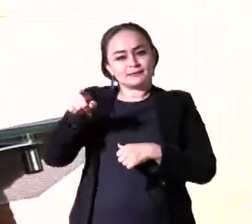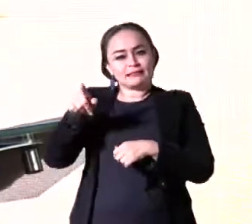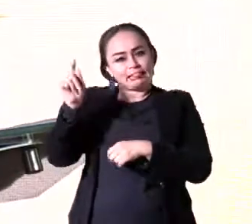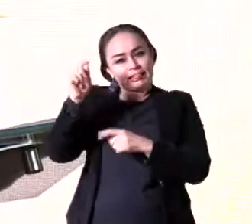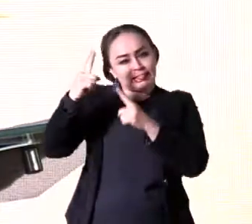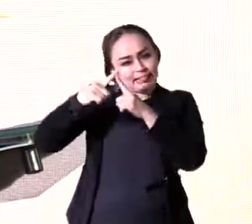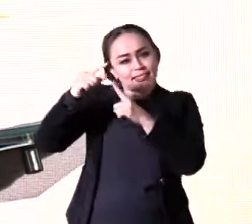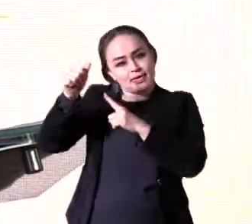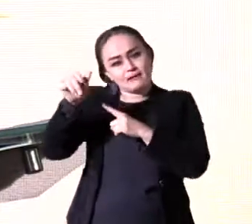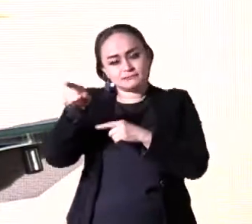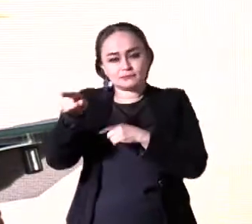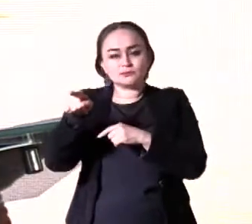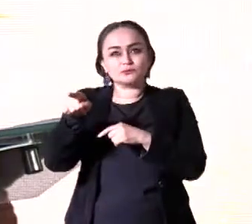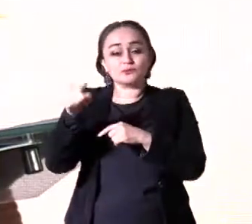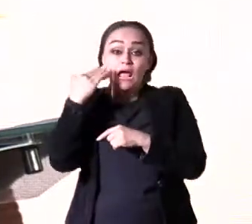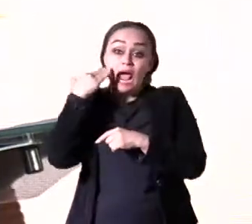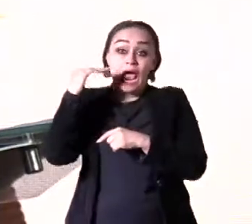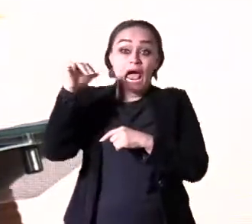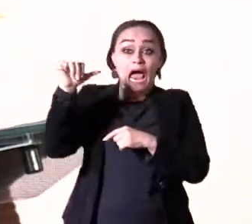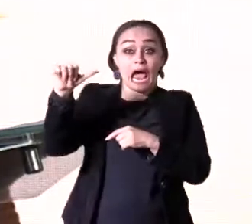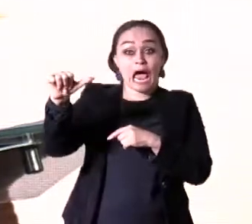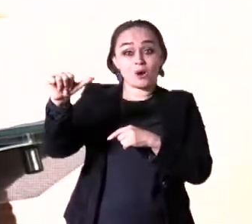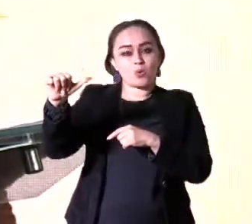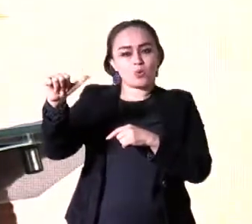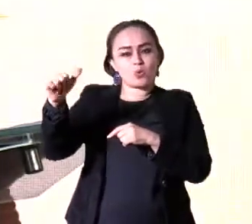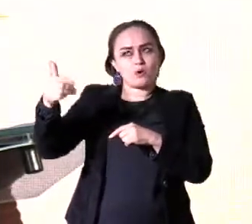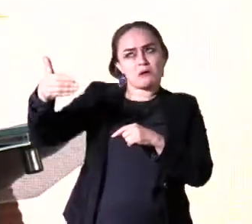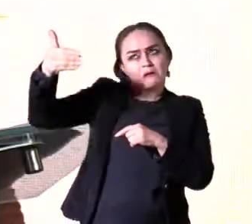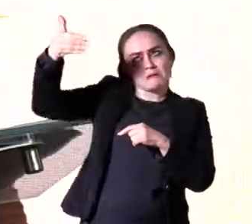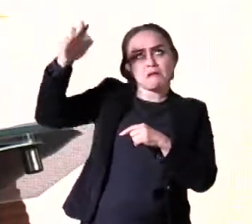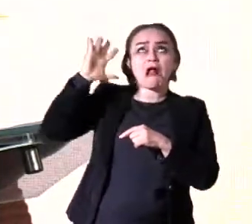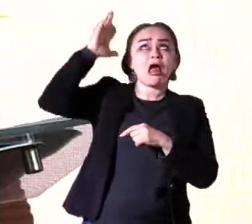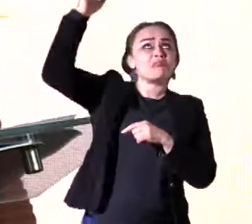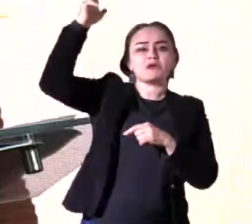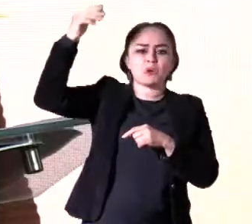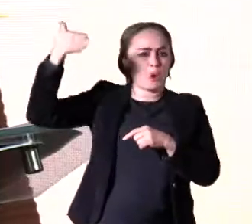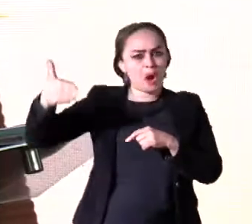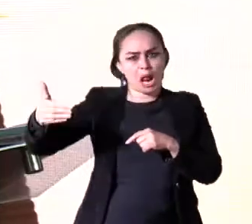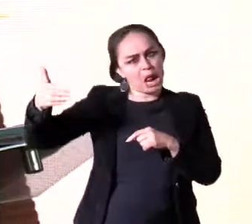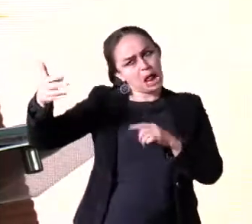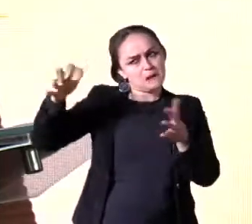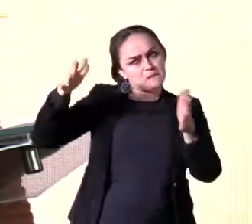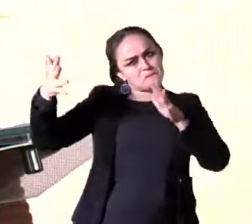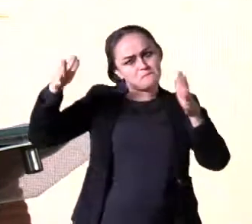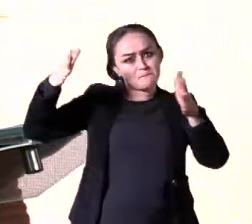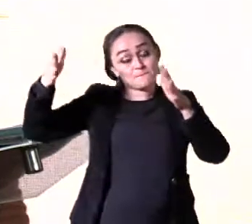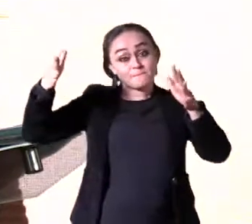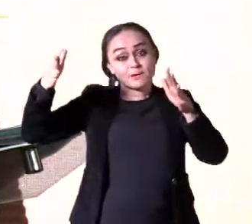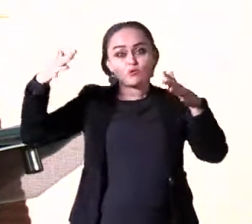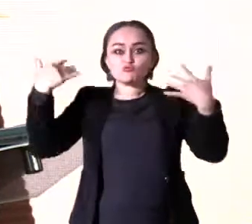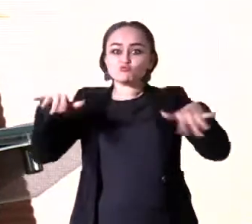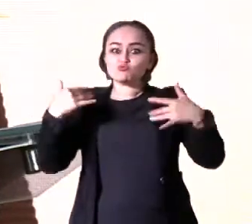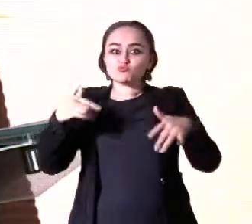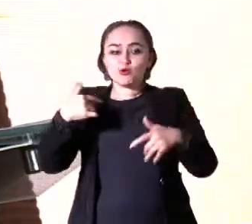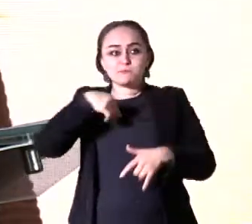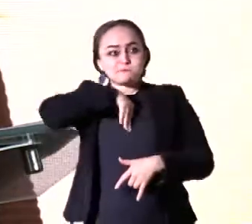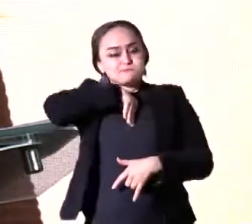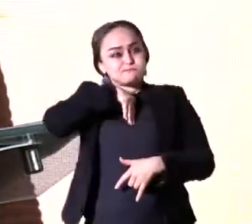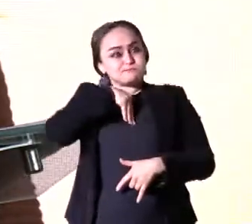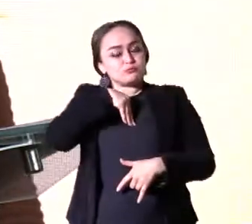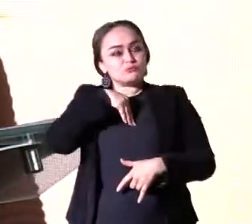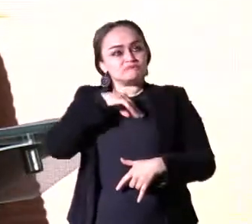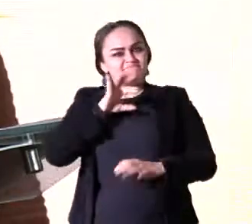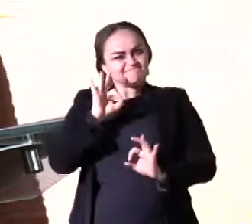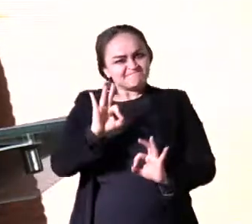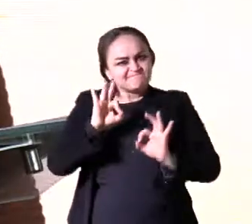delgado una mujer de mediana estatura y gigante en espíritu llegó a cumplir con su propósito de